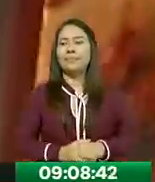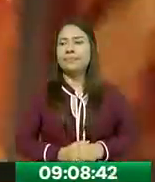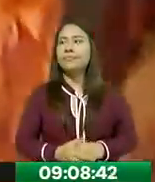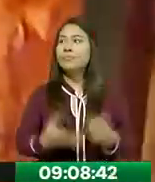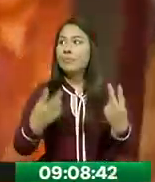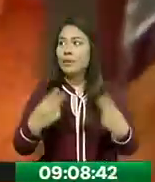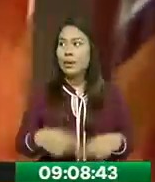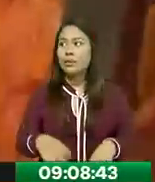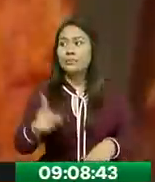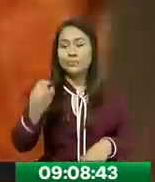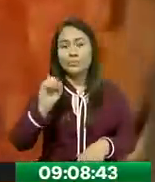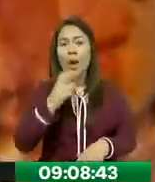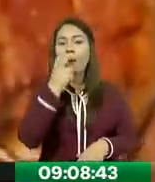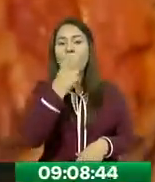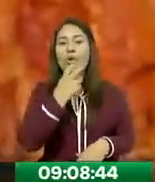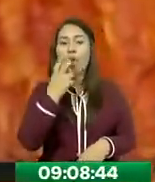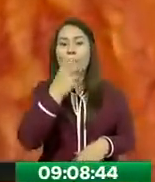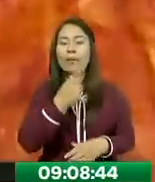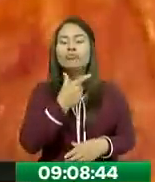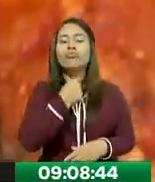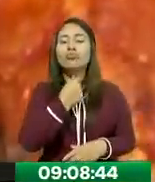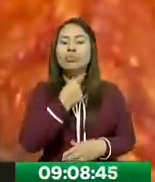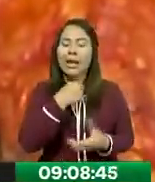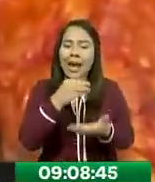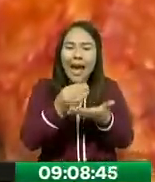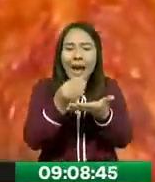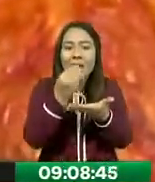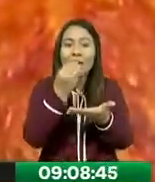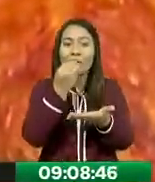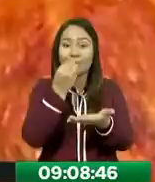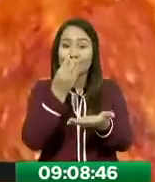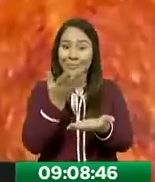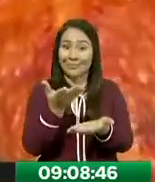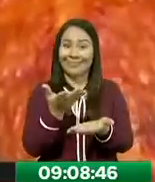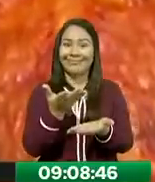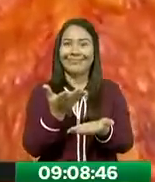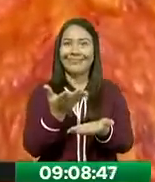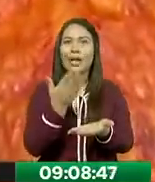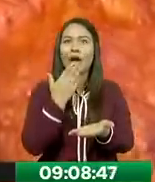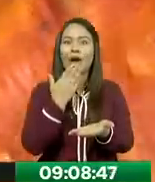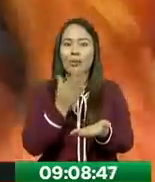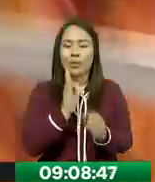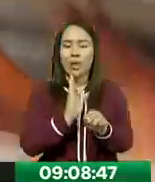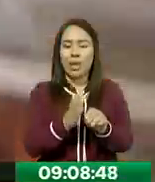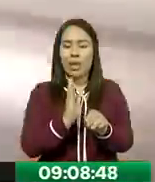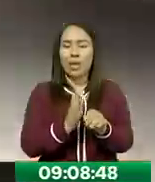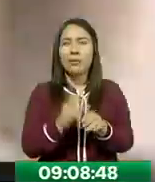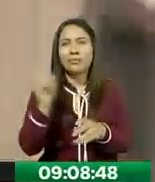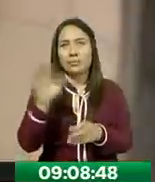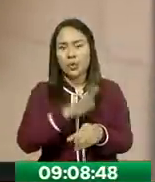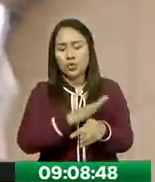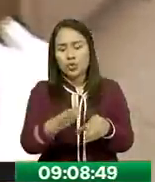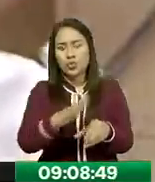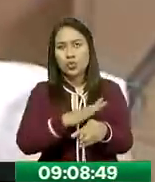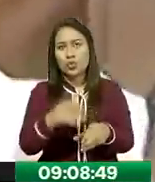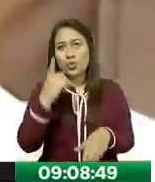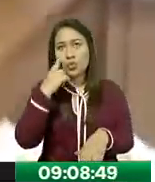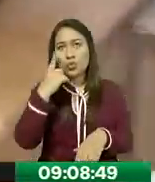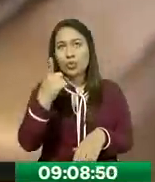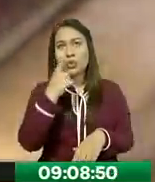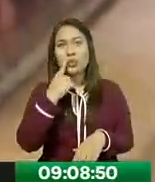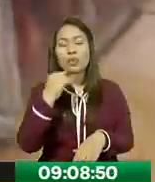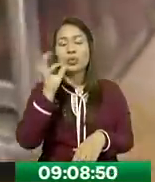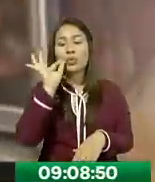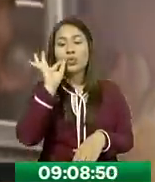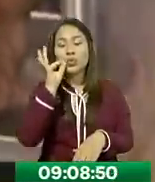usted prueba a probar y degustar. Aquí sí también quiere decir cómo pico, tranquilo, aquí le dan y aquí voy a abrir. La